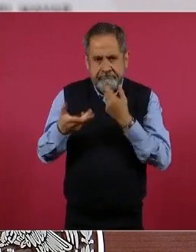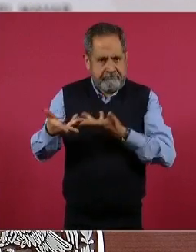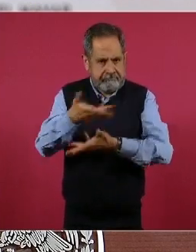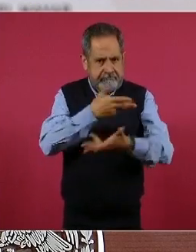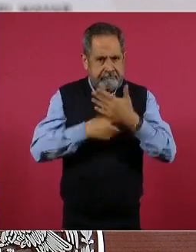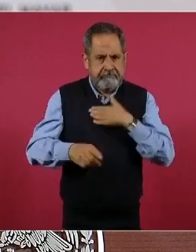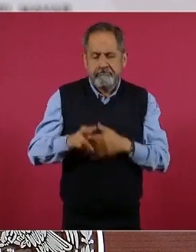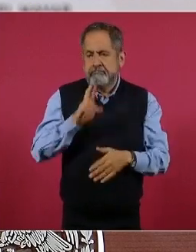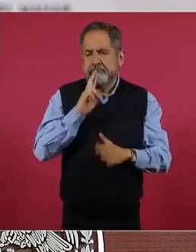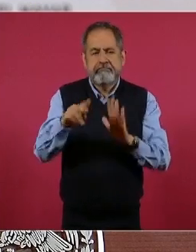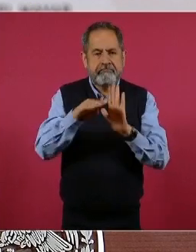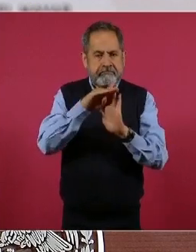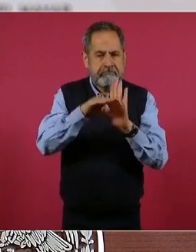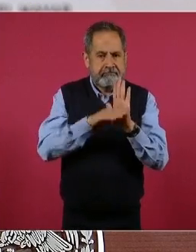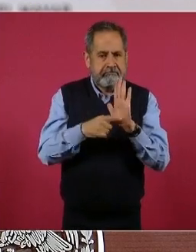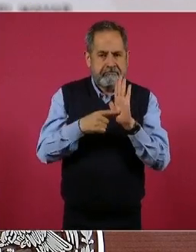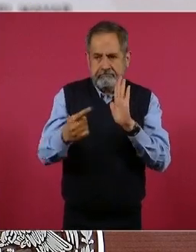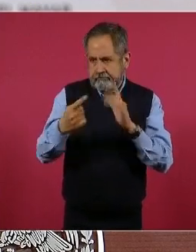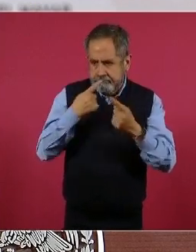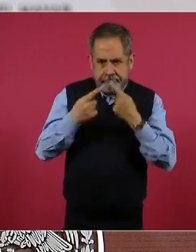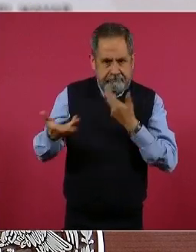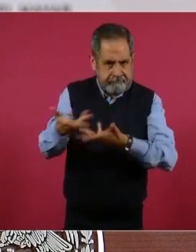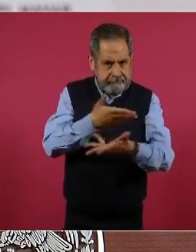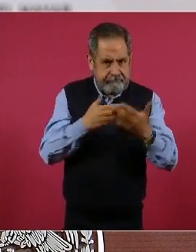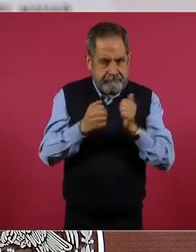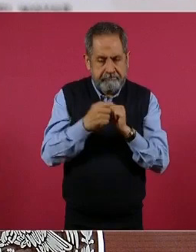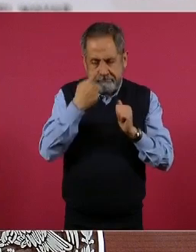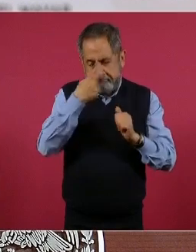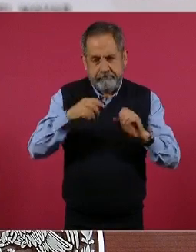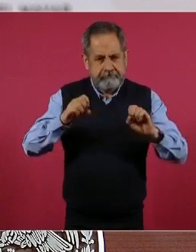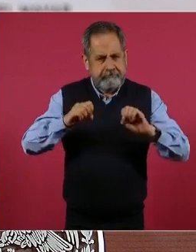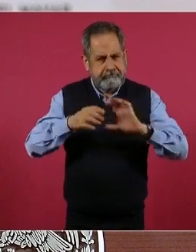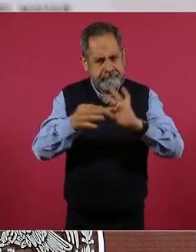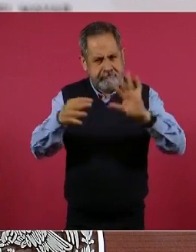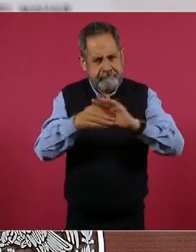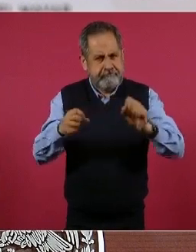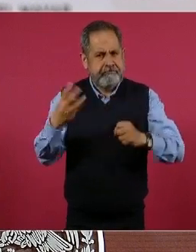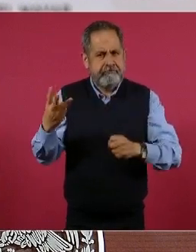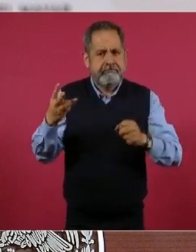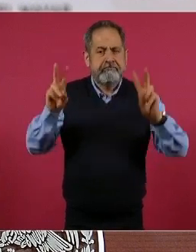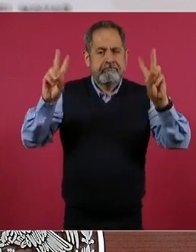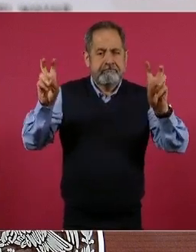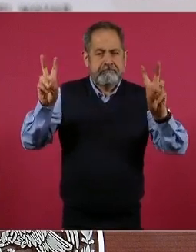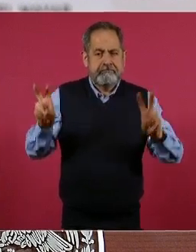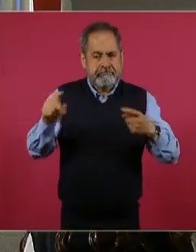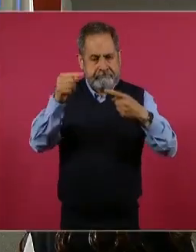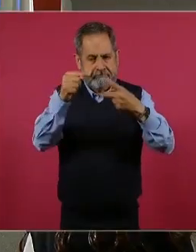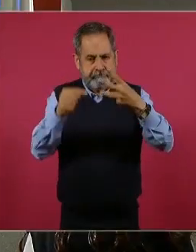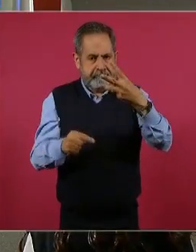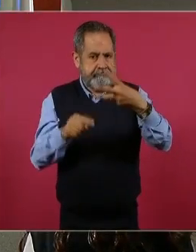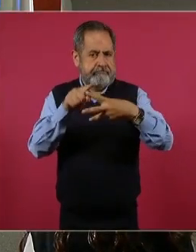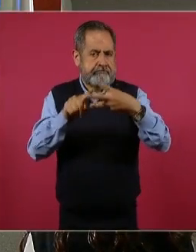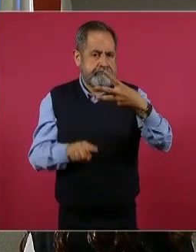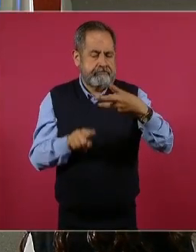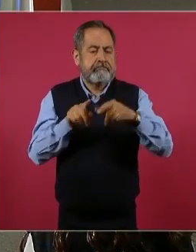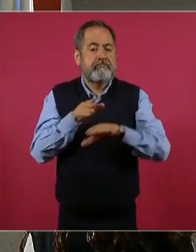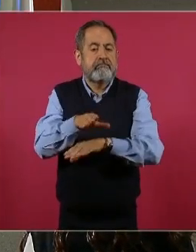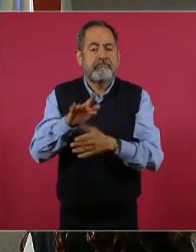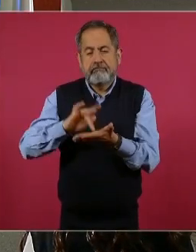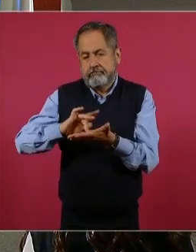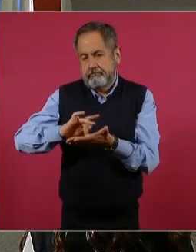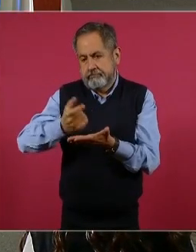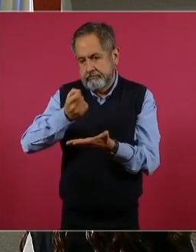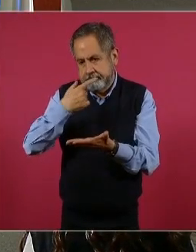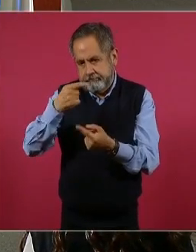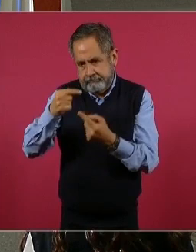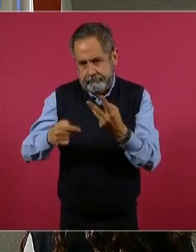rendición de cuentas y diálogo circular para poder exponer tres temas relacionados con el acceso a medicamentos.